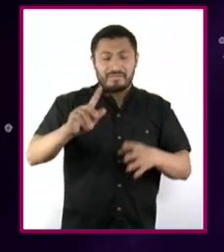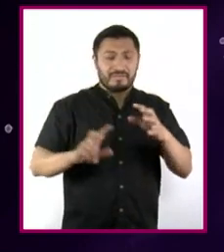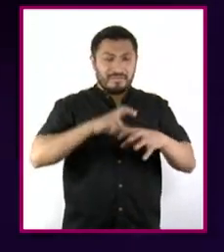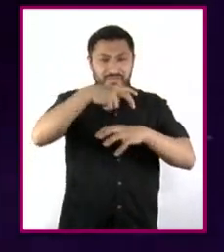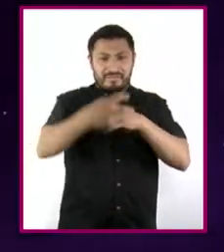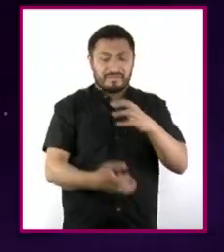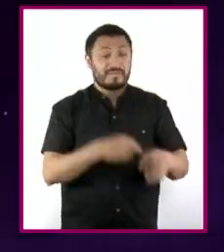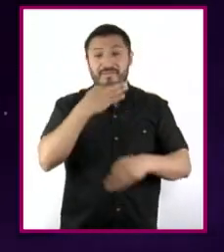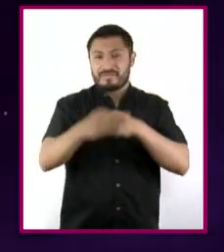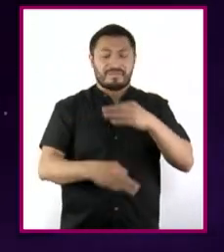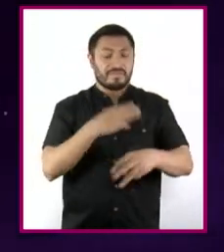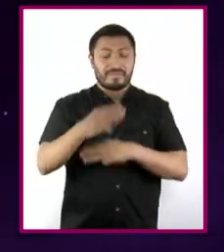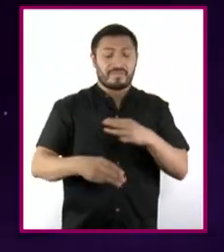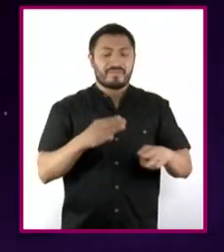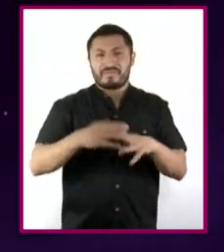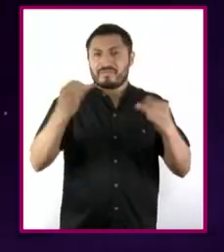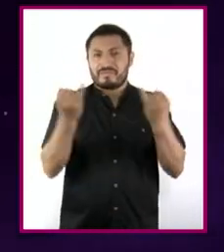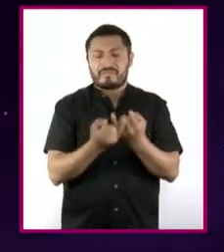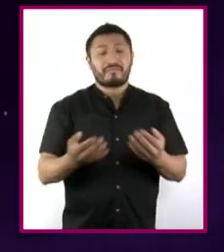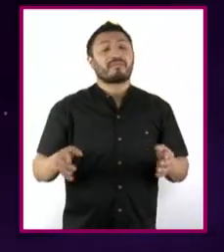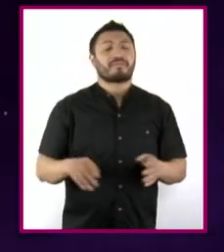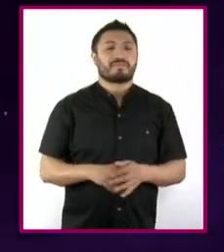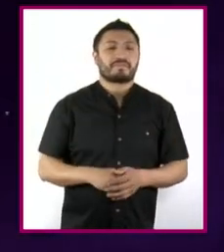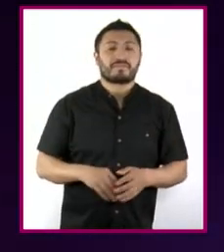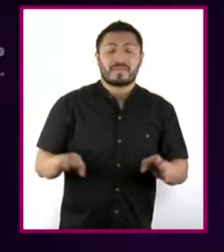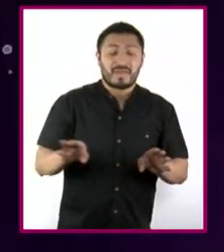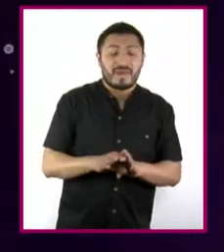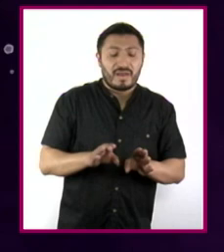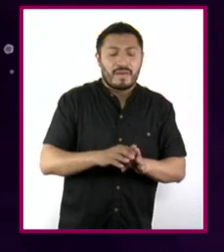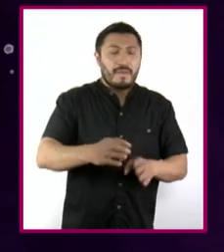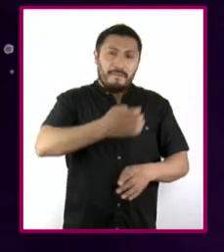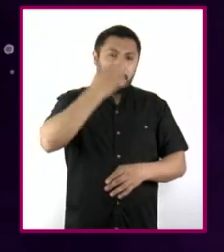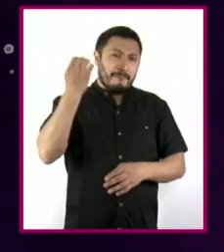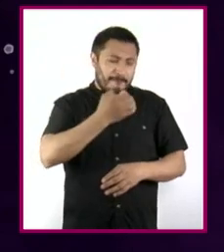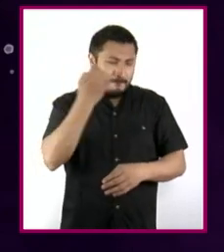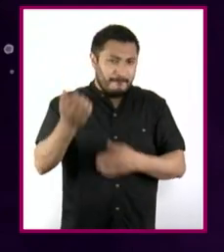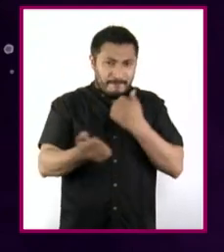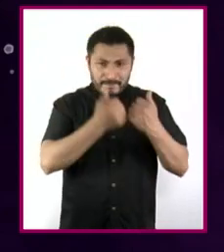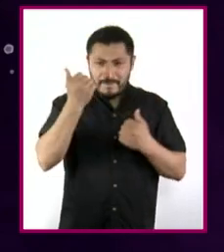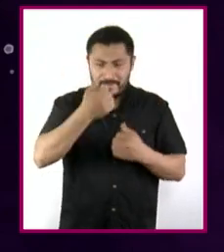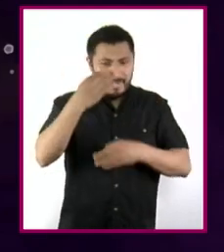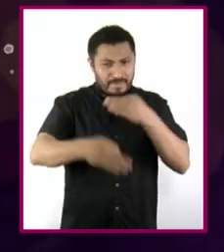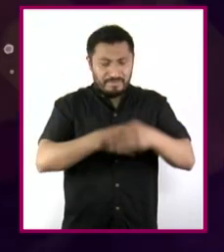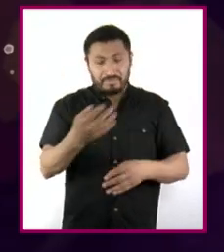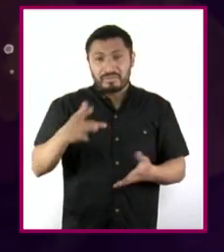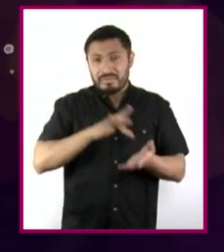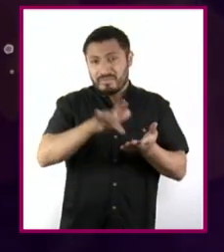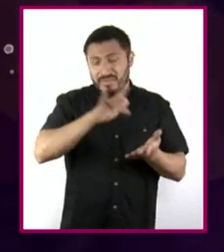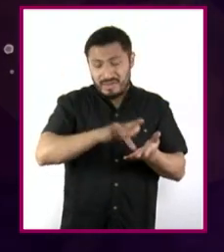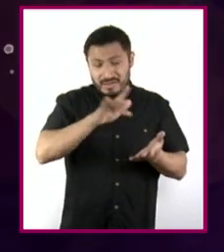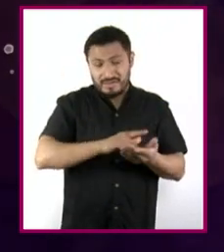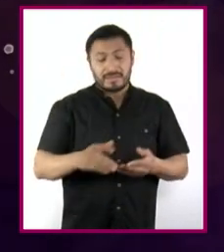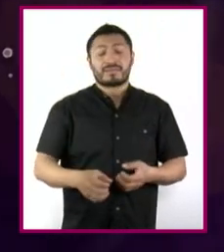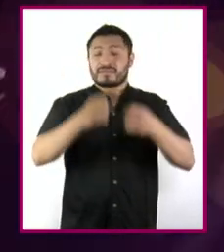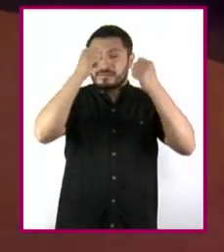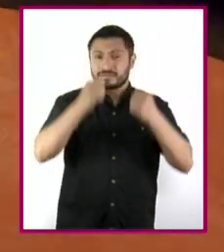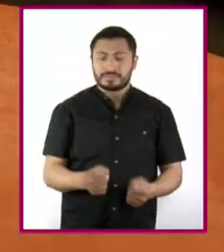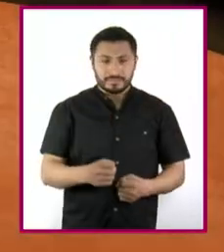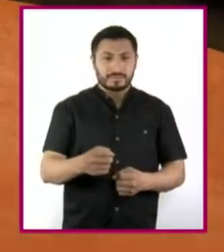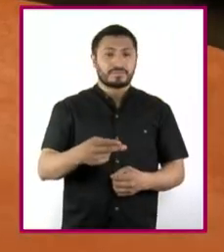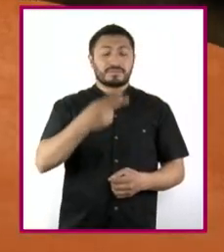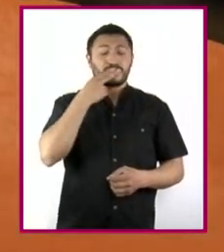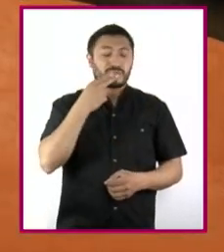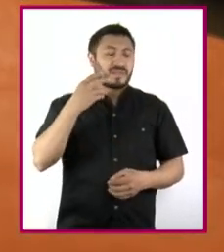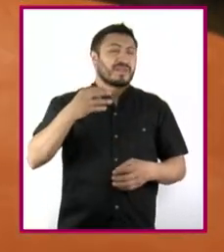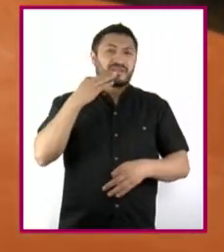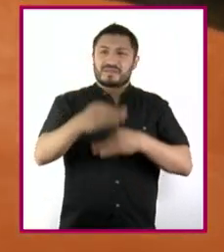todo tipo, con predominio de las comerciales y educativas. Con toda seguridad, surgirán aplicaciones